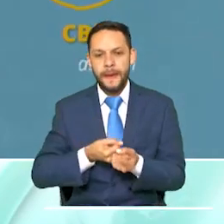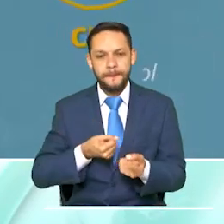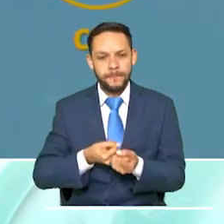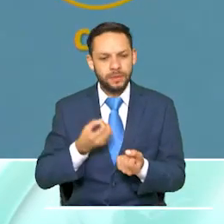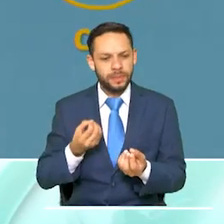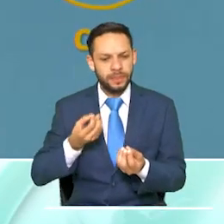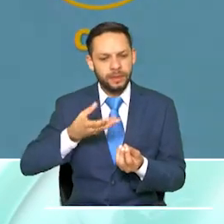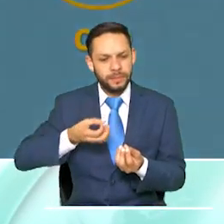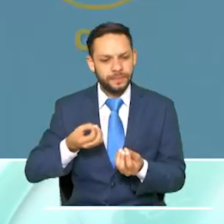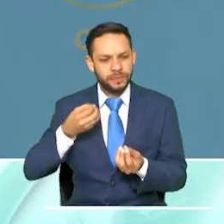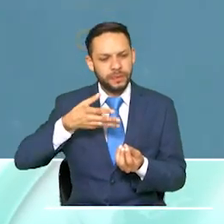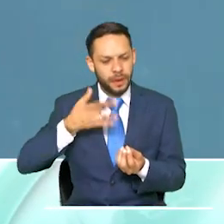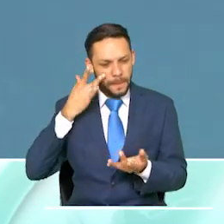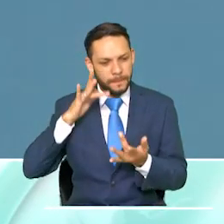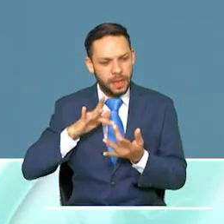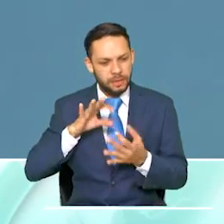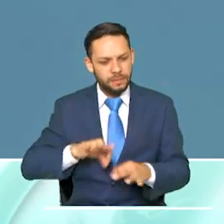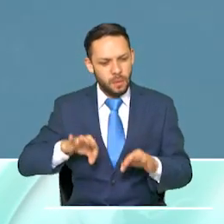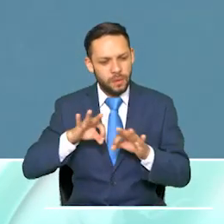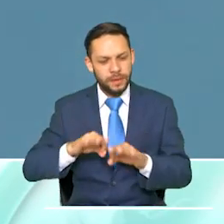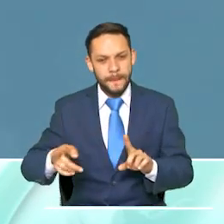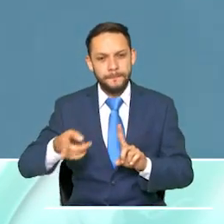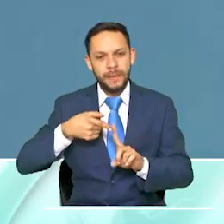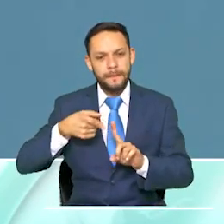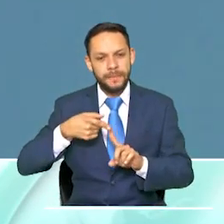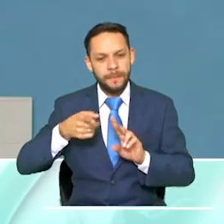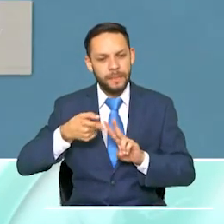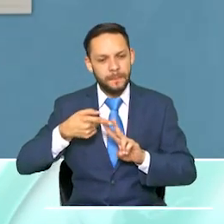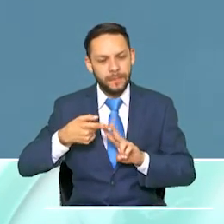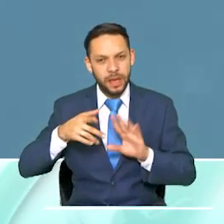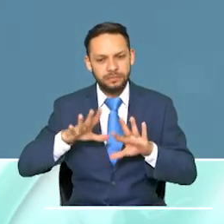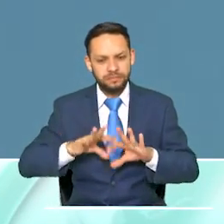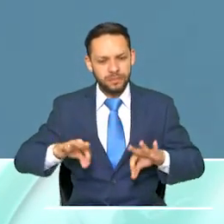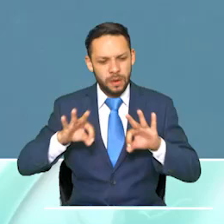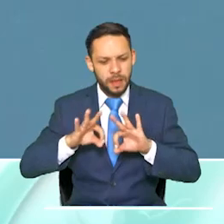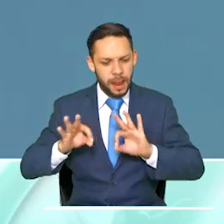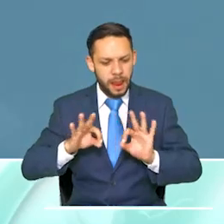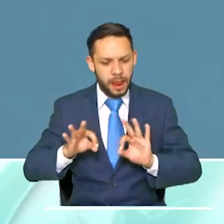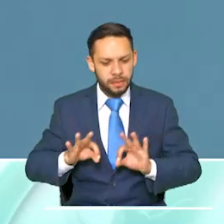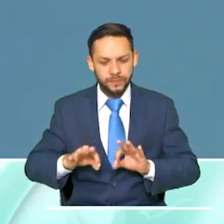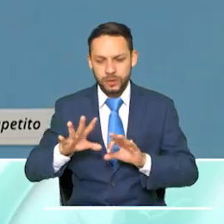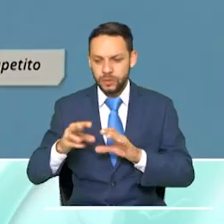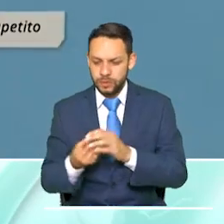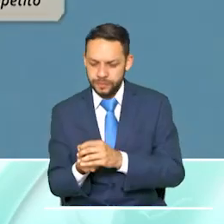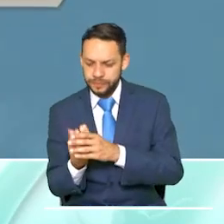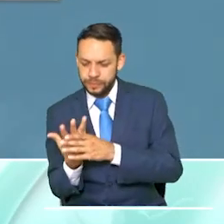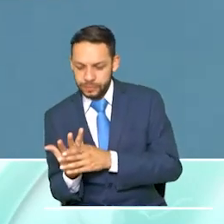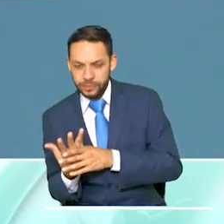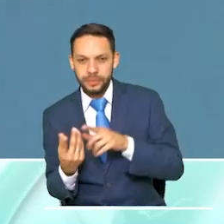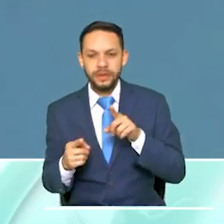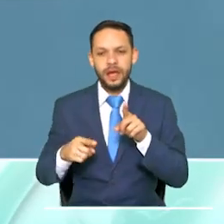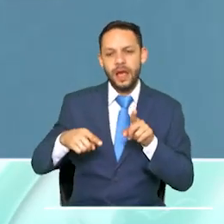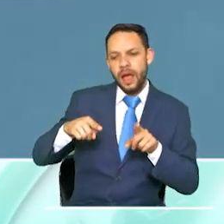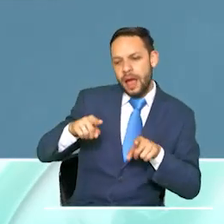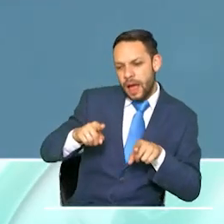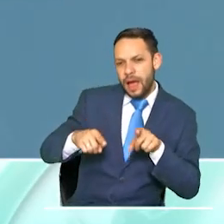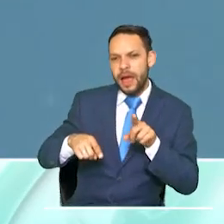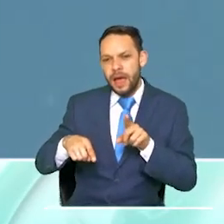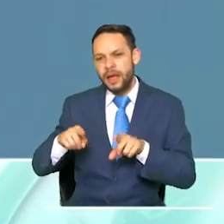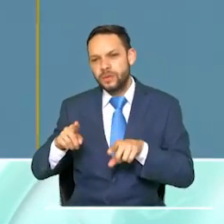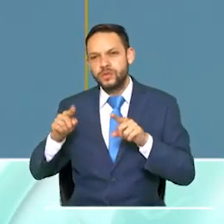son esos principios estrella dentro de la planta, que algunos tienen